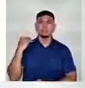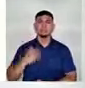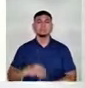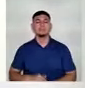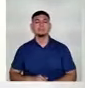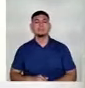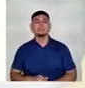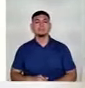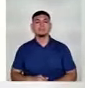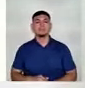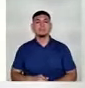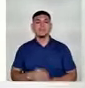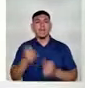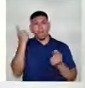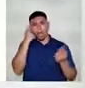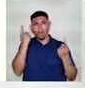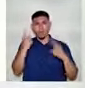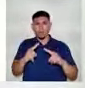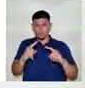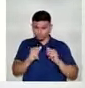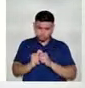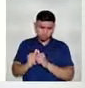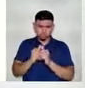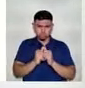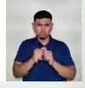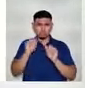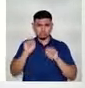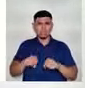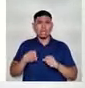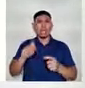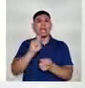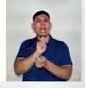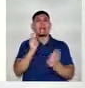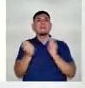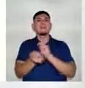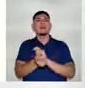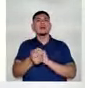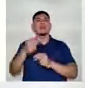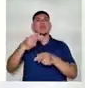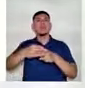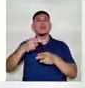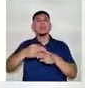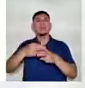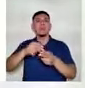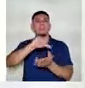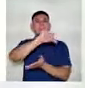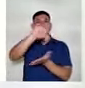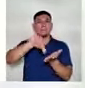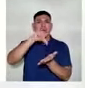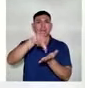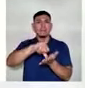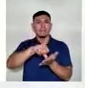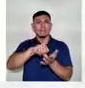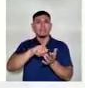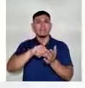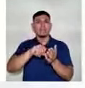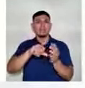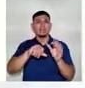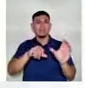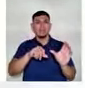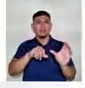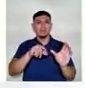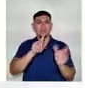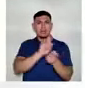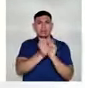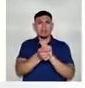por unanimidad se aprobó cambiar el nombre del Parque de la Cultura por el Parque de Luis Castañeda